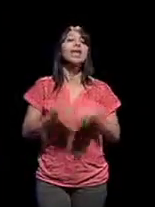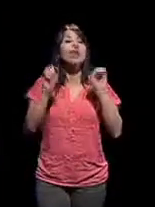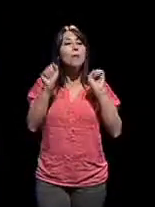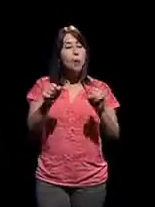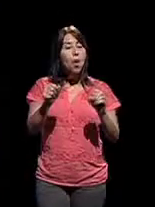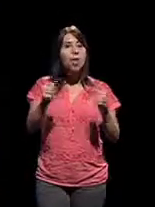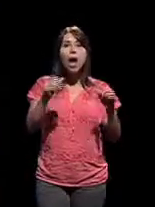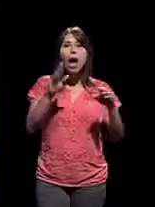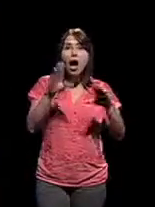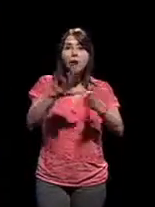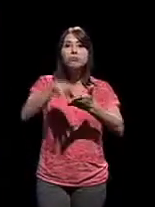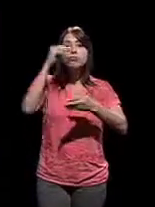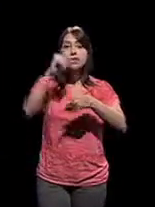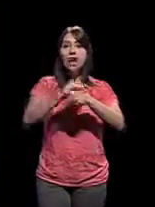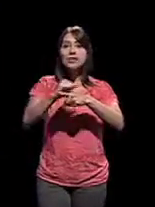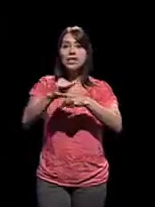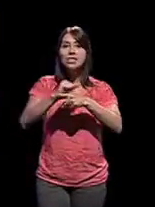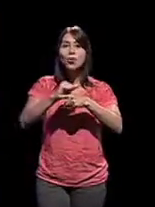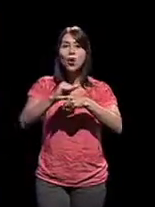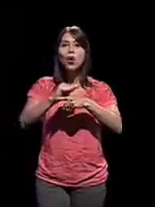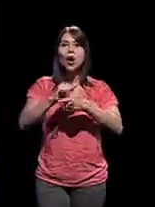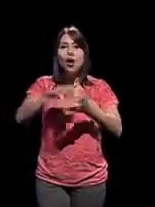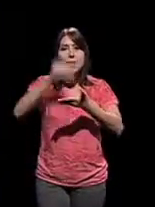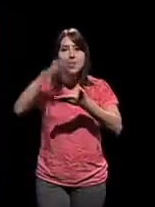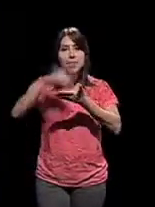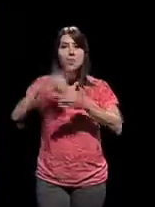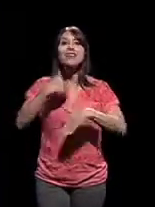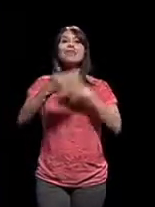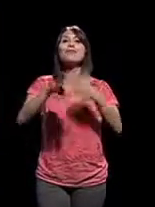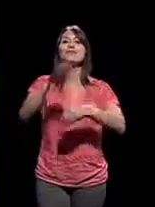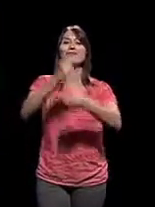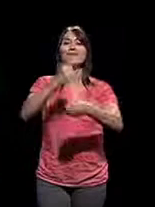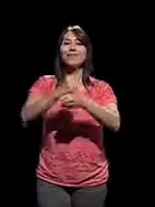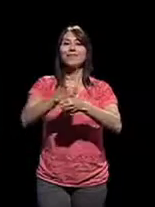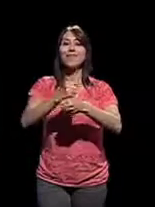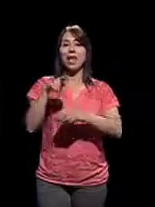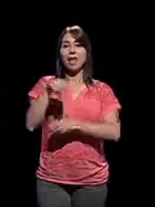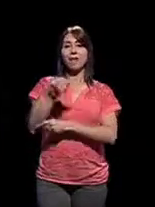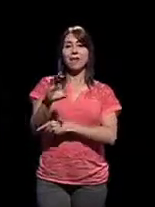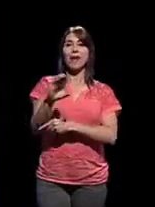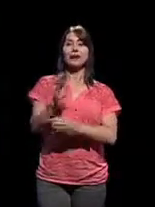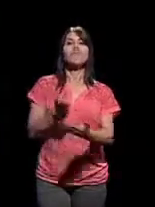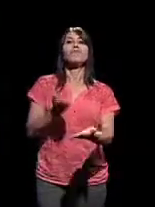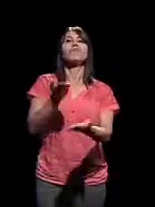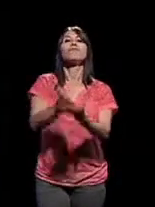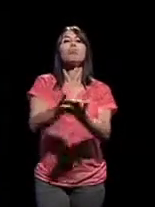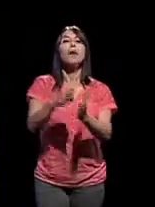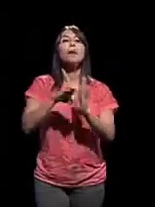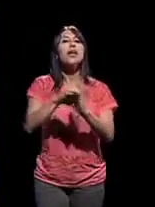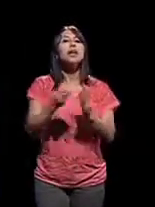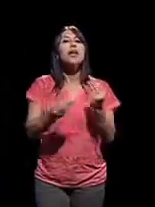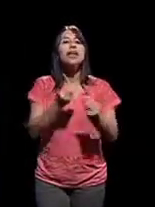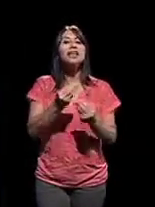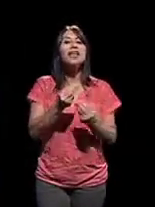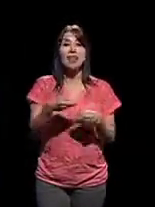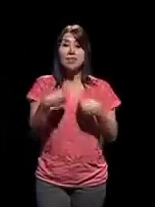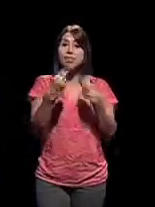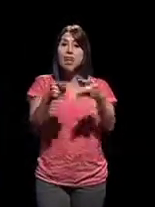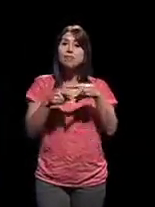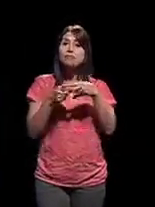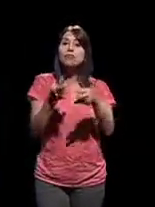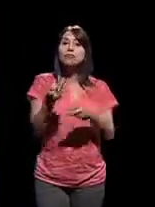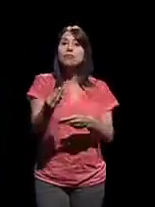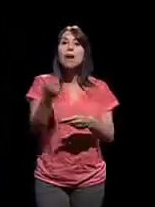a una capacitación que les permita luego el empleo, ¿verdad? Hay un tema muy importante que está en la propuesta del PAC, que es la generación de microcréditos, por ejemplo,